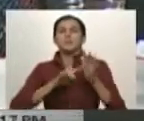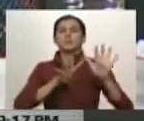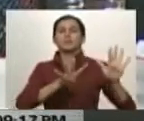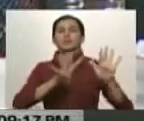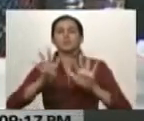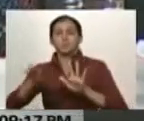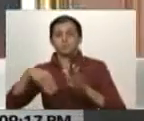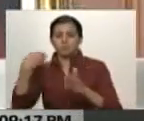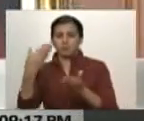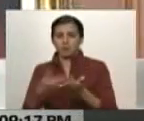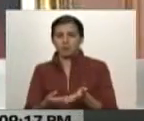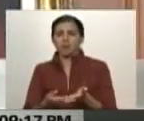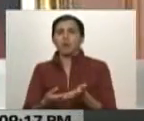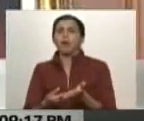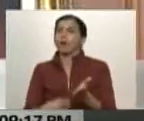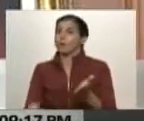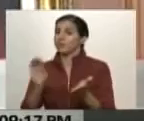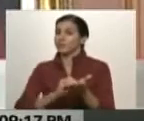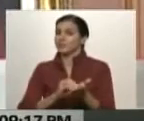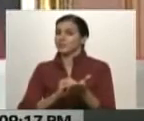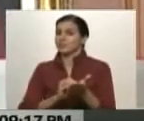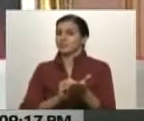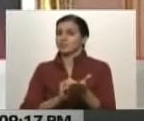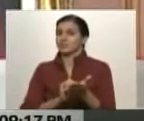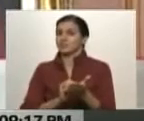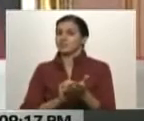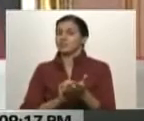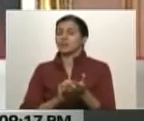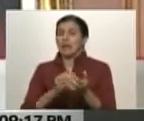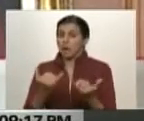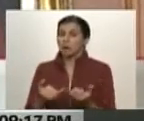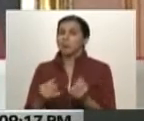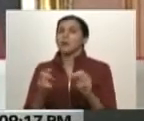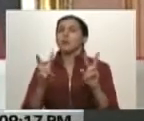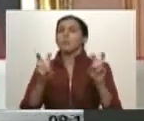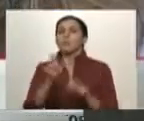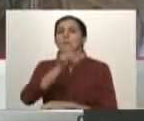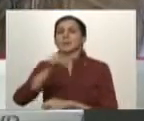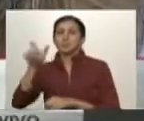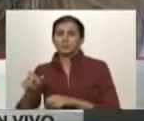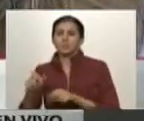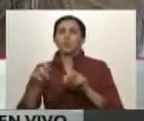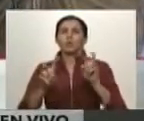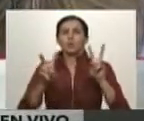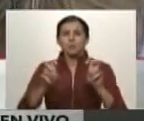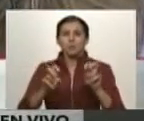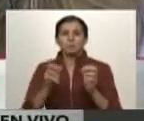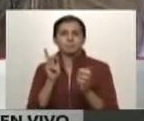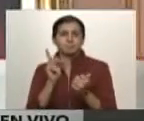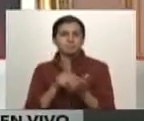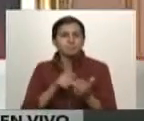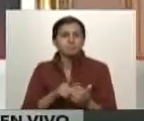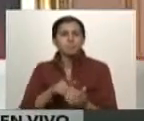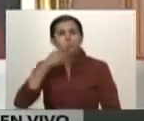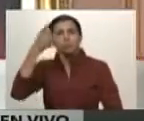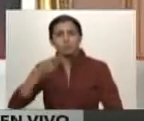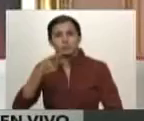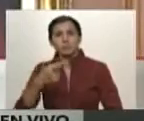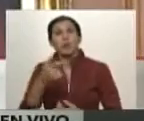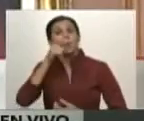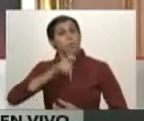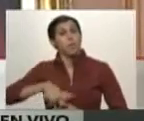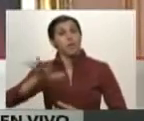y de nadie a nueva democracia que tiene nuevos actores nuevos sujetos políticos y sociales el pueblo de